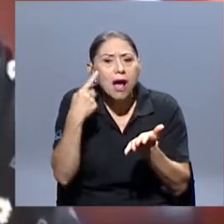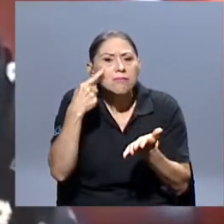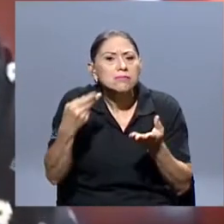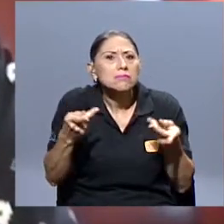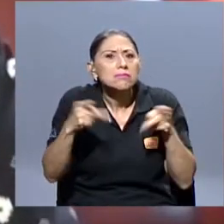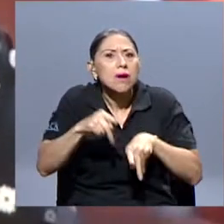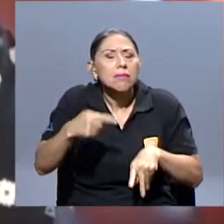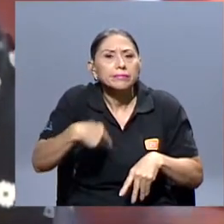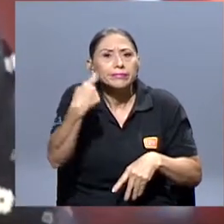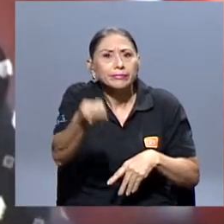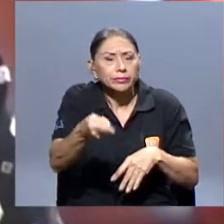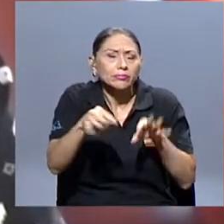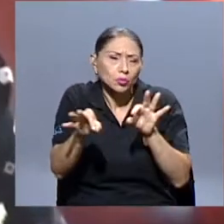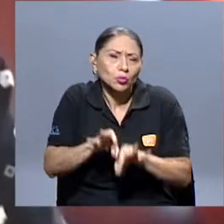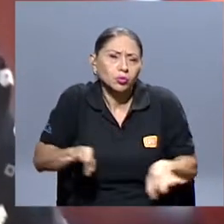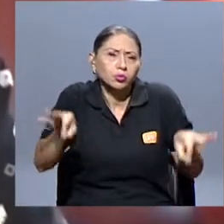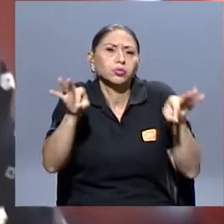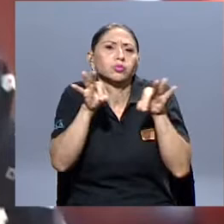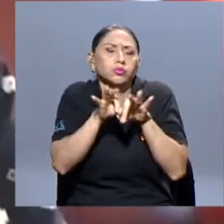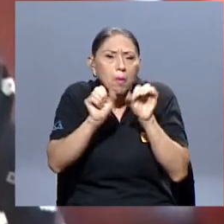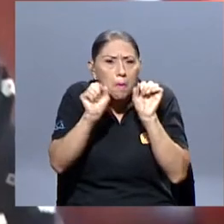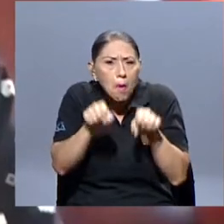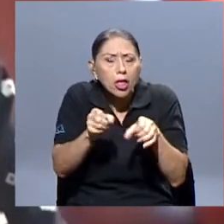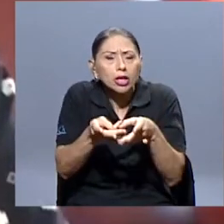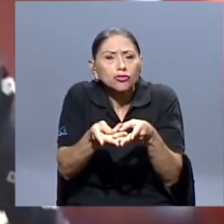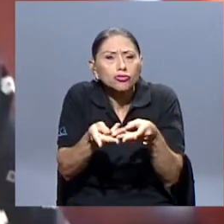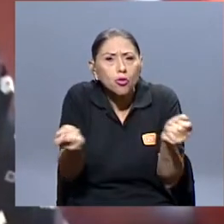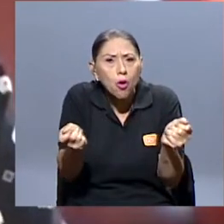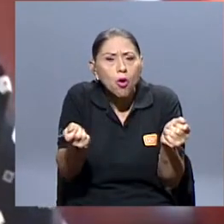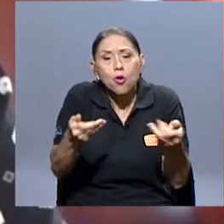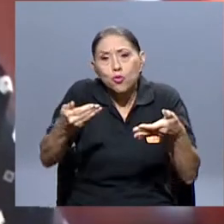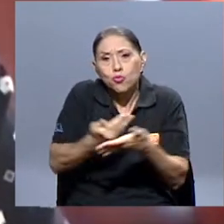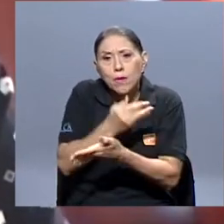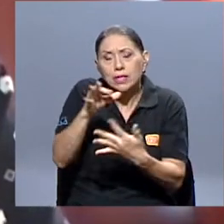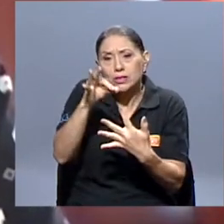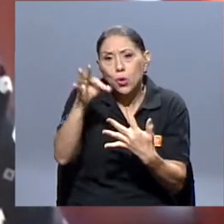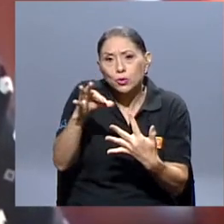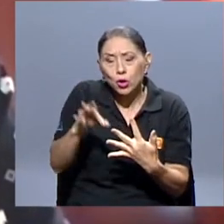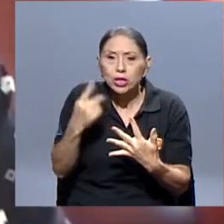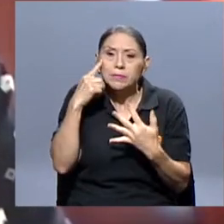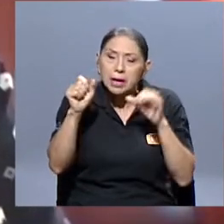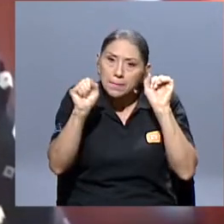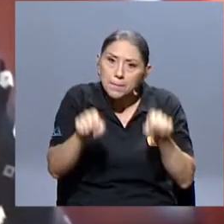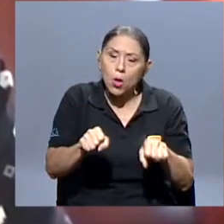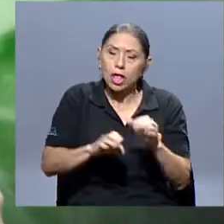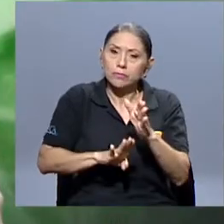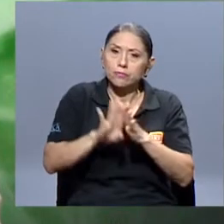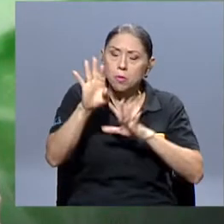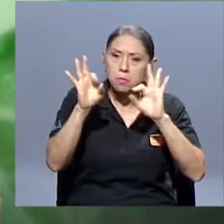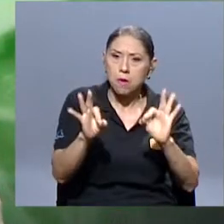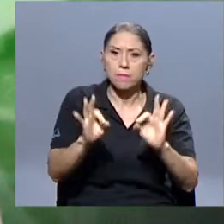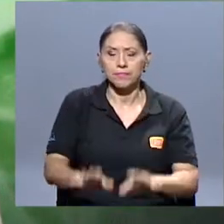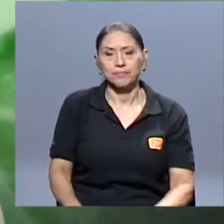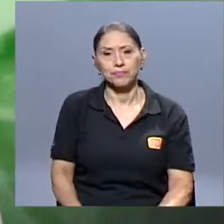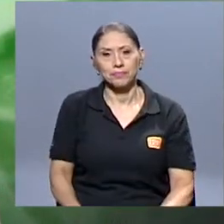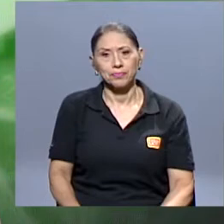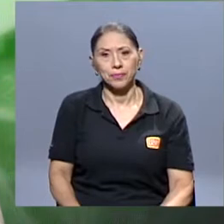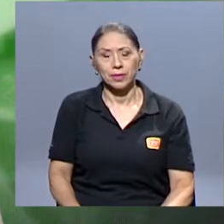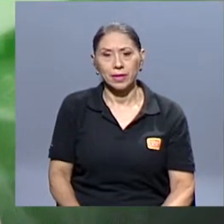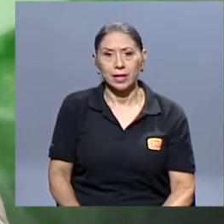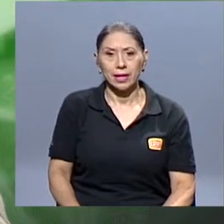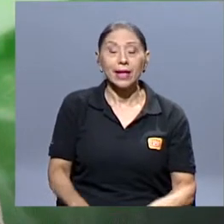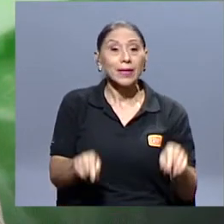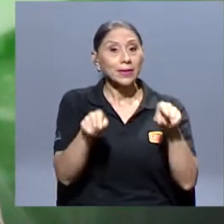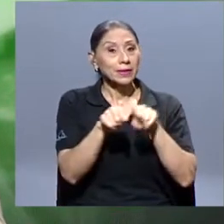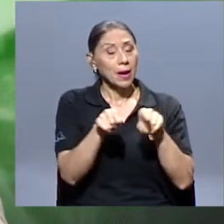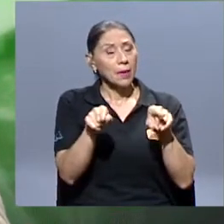poder encontrar soluciones y diseñar nuevas alternativas para salir adelante. Don Tomás, también